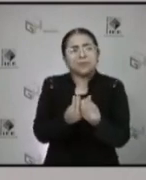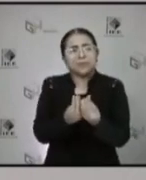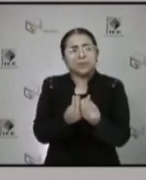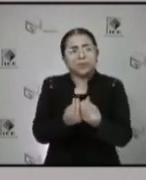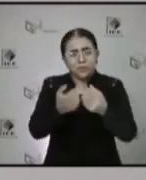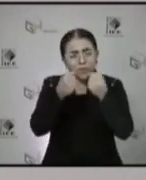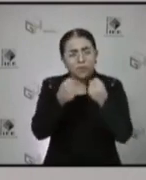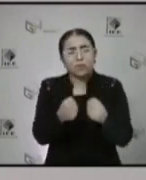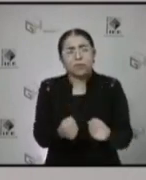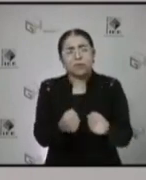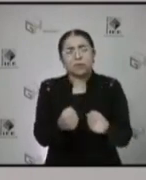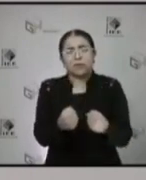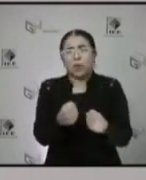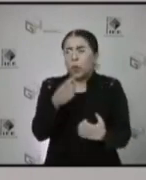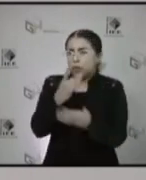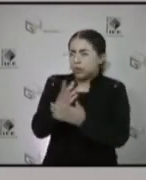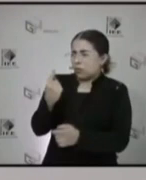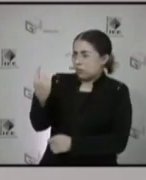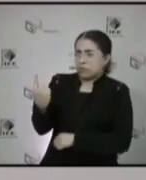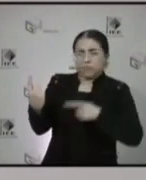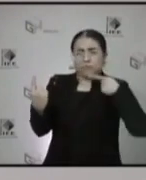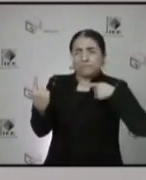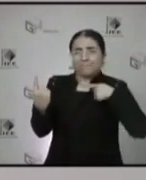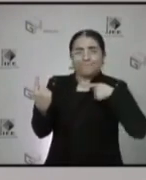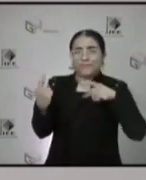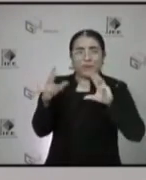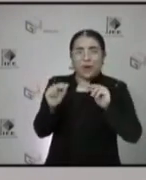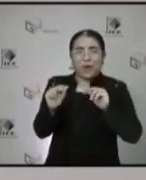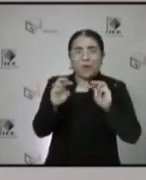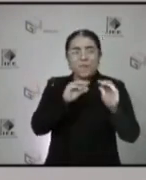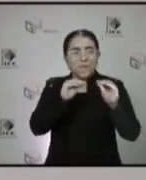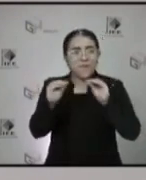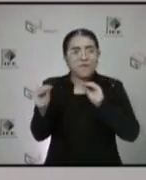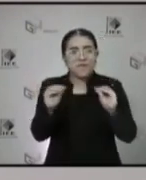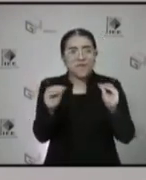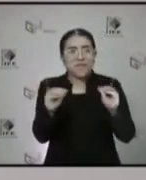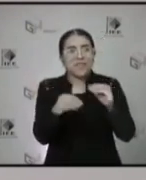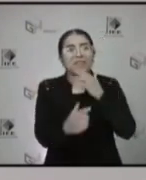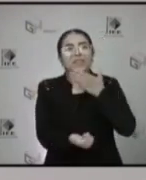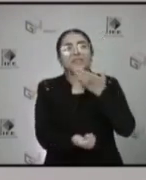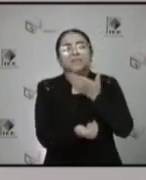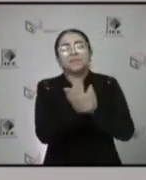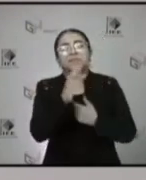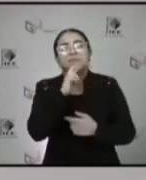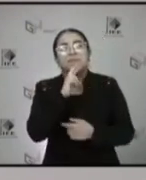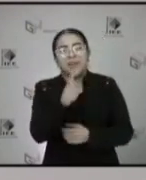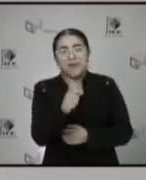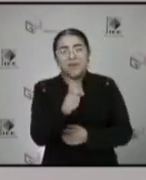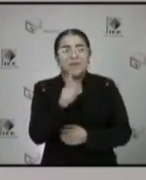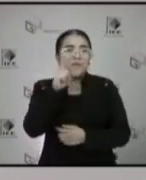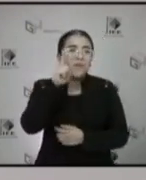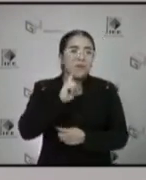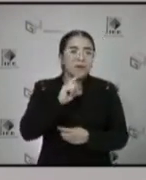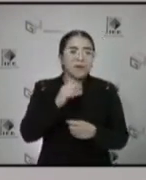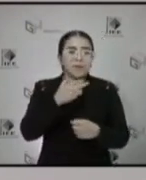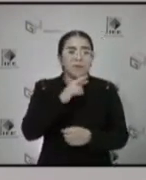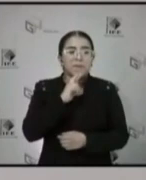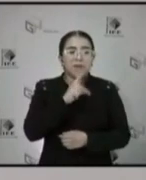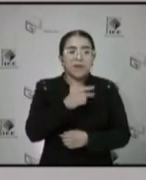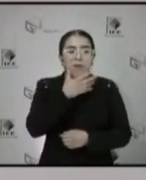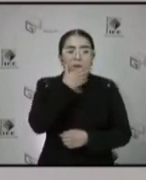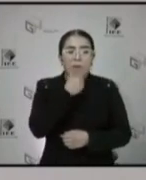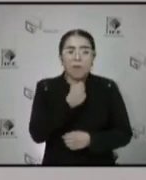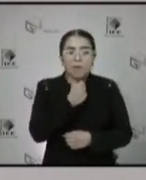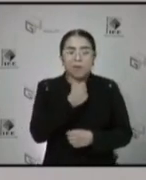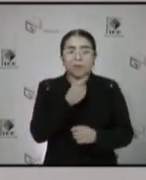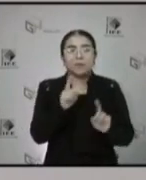la fortaleza, no de una persona, sino de un movimiento integrado con las mejores mujeres, los mejores hombres, con los